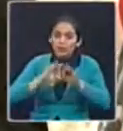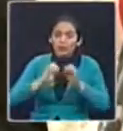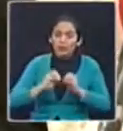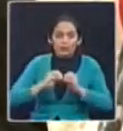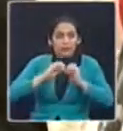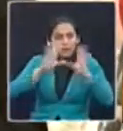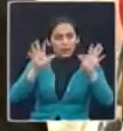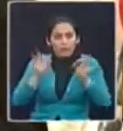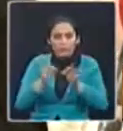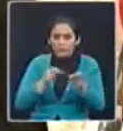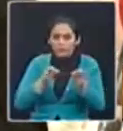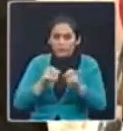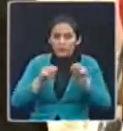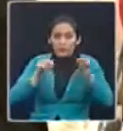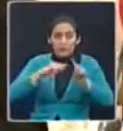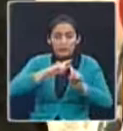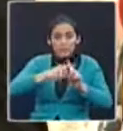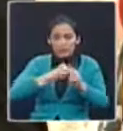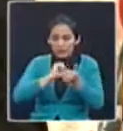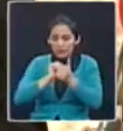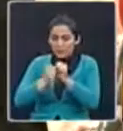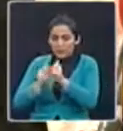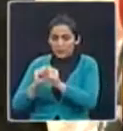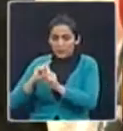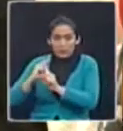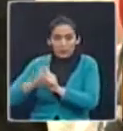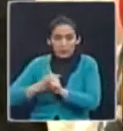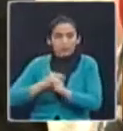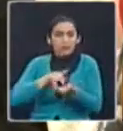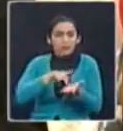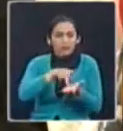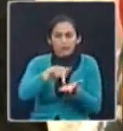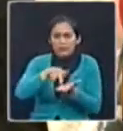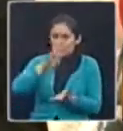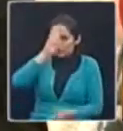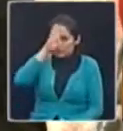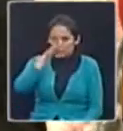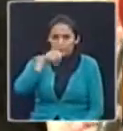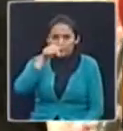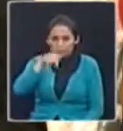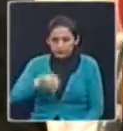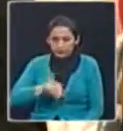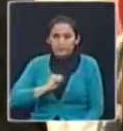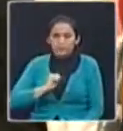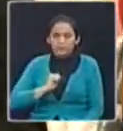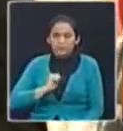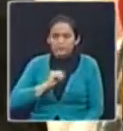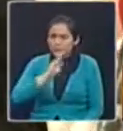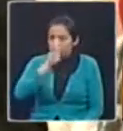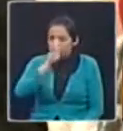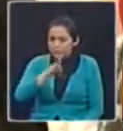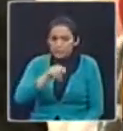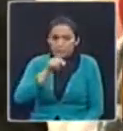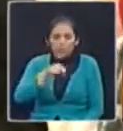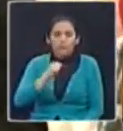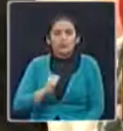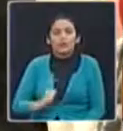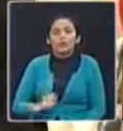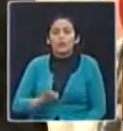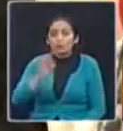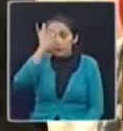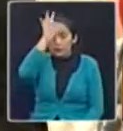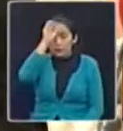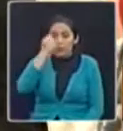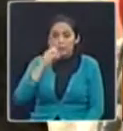son canceladas regularmente, mensualmente, entonces la respuesta es siempre vamos a tener pagos por hacer a Solca conforme las prestaciones se van